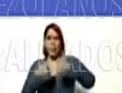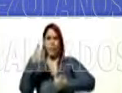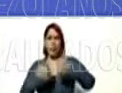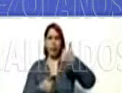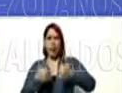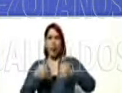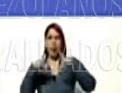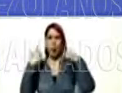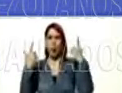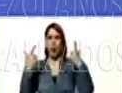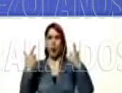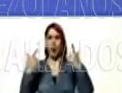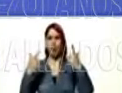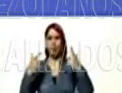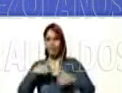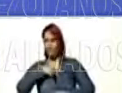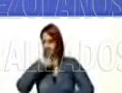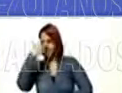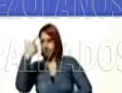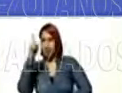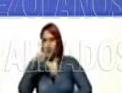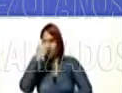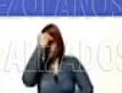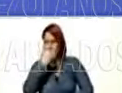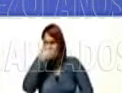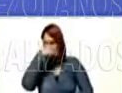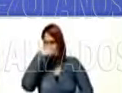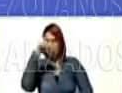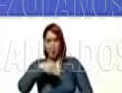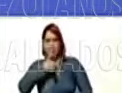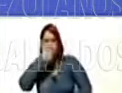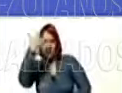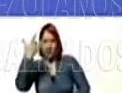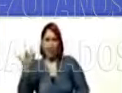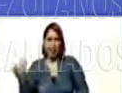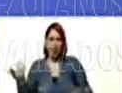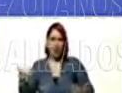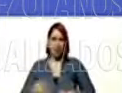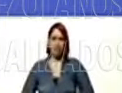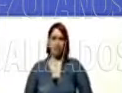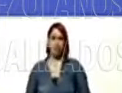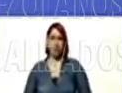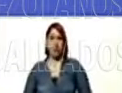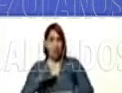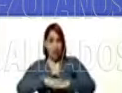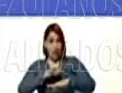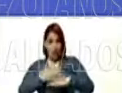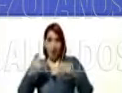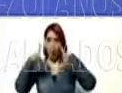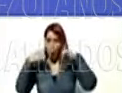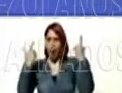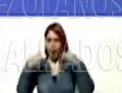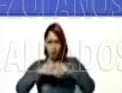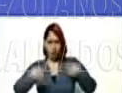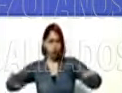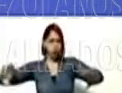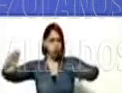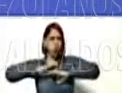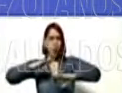cobarde, además de criminal y delincuente, es cobarde. Porque La Guaira es